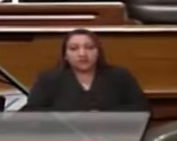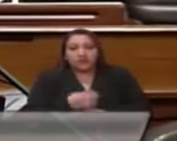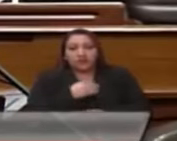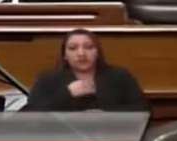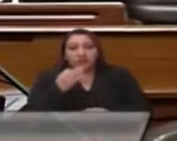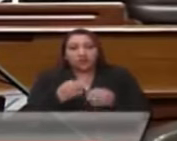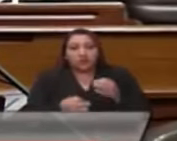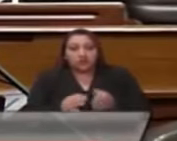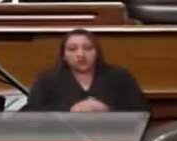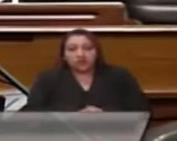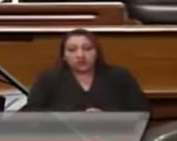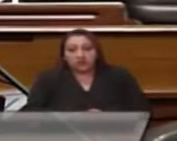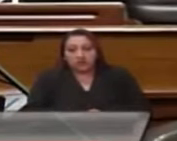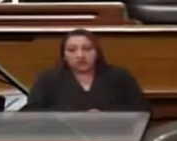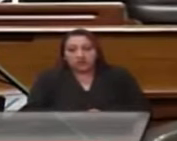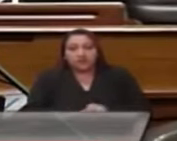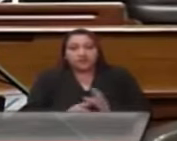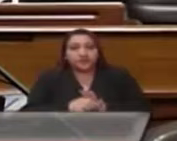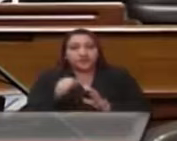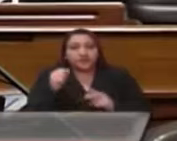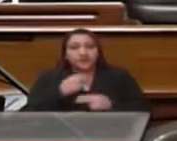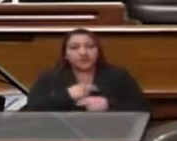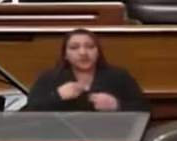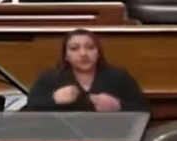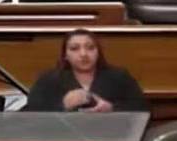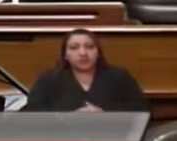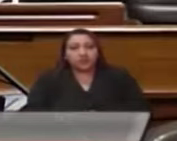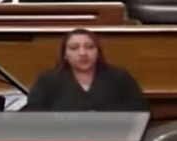Ministerio de Justicia y Derechos Humanos.